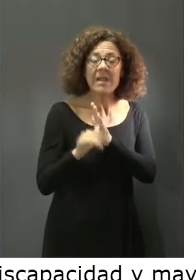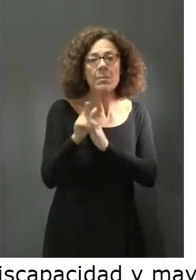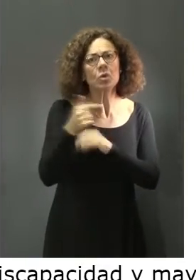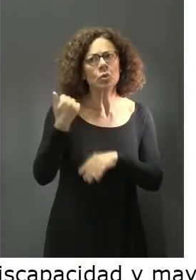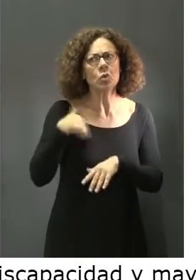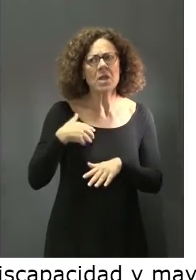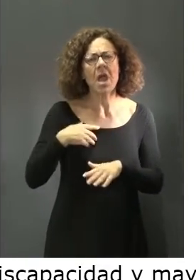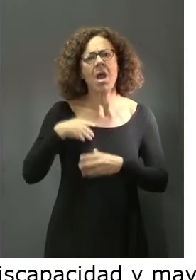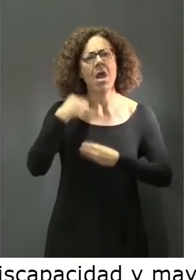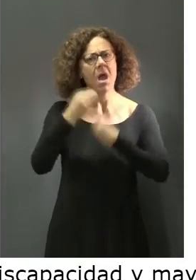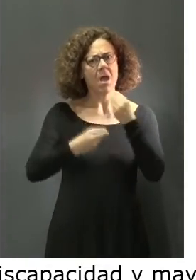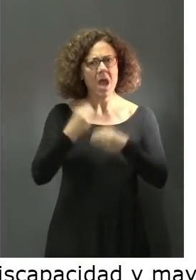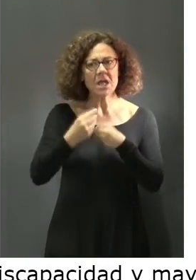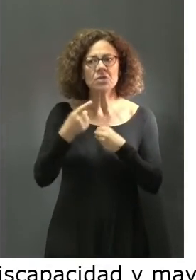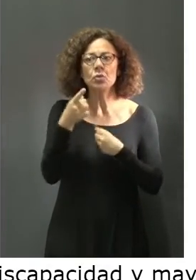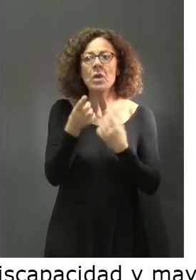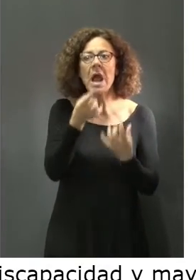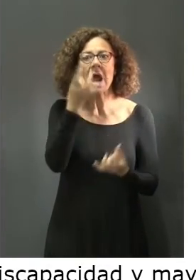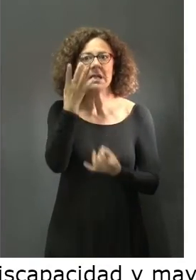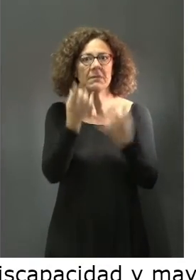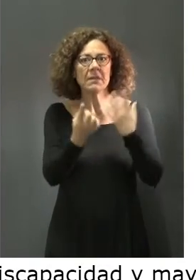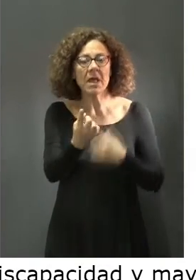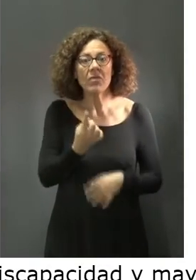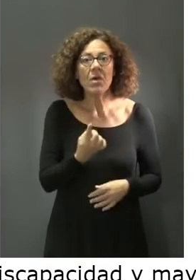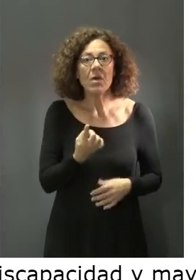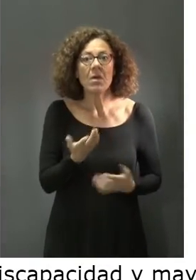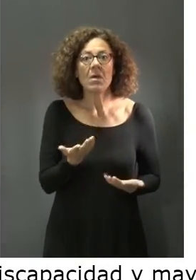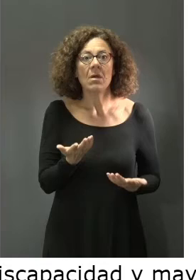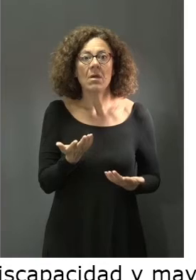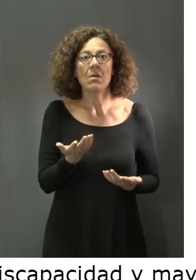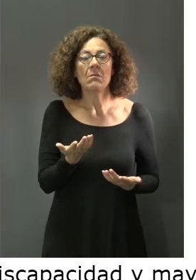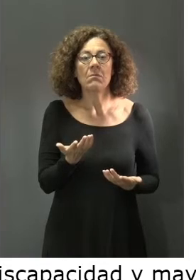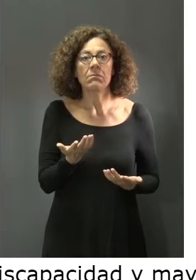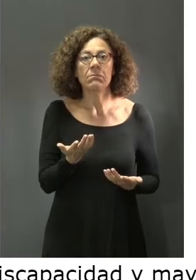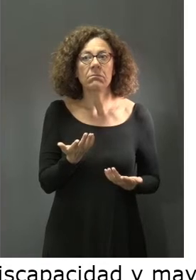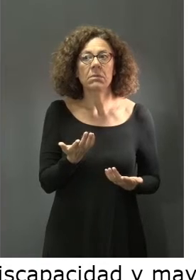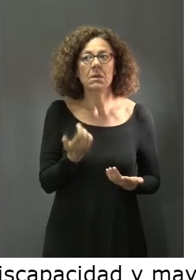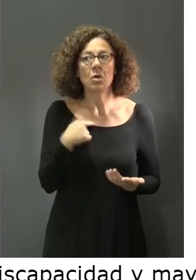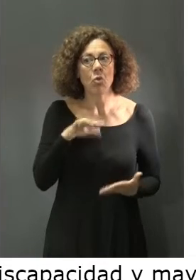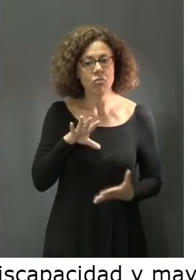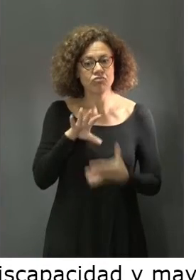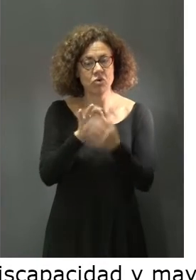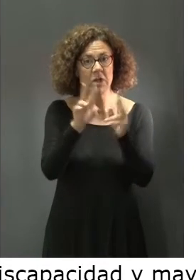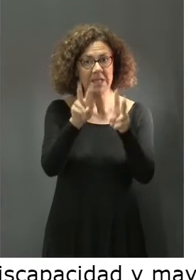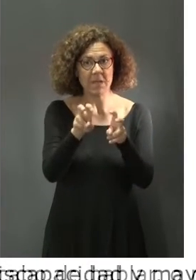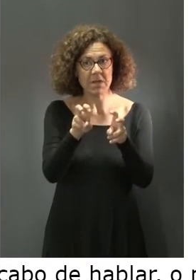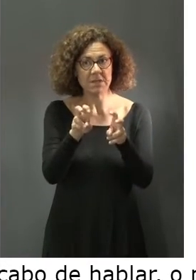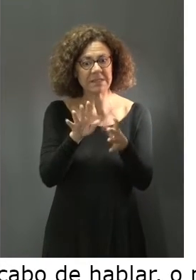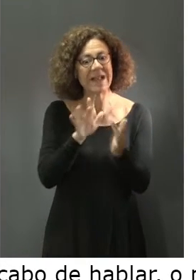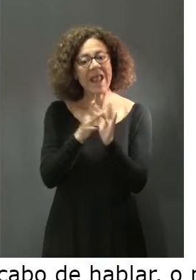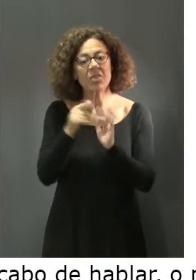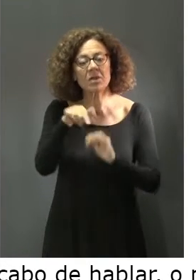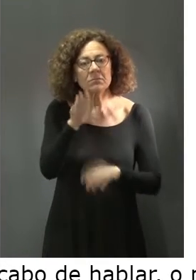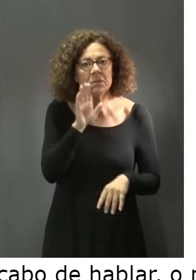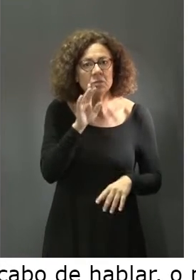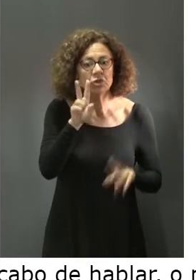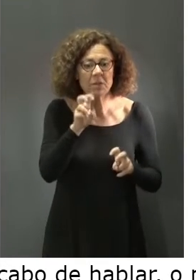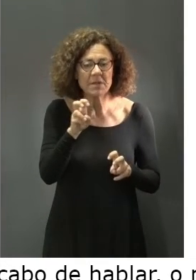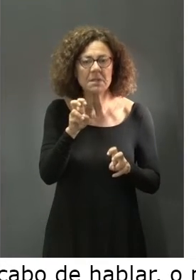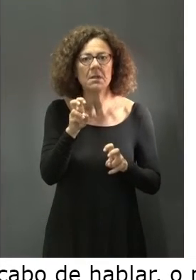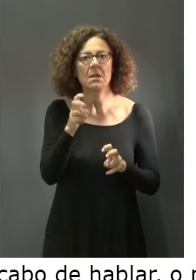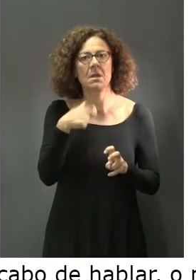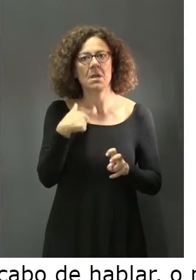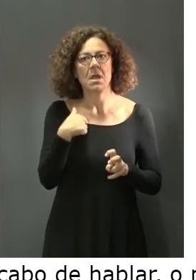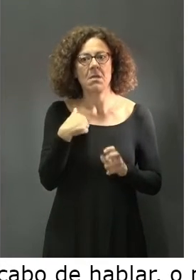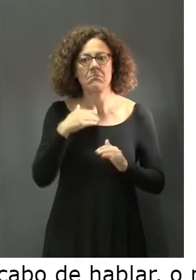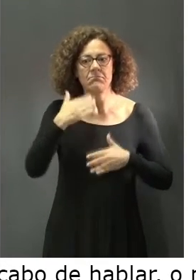venías desarrollando una actividad que un poco con estos temas, ¿no? Que relacionado con estos temas que te fue trayendo un